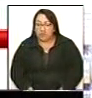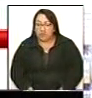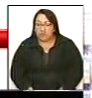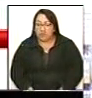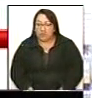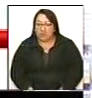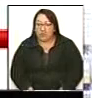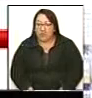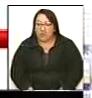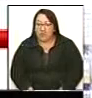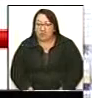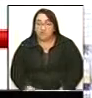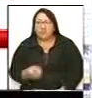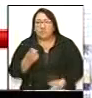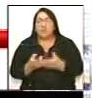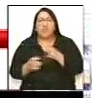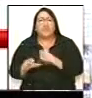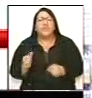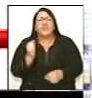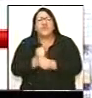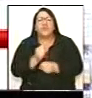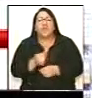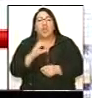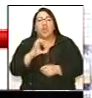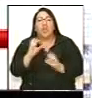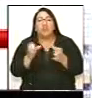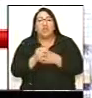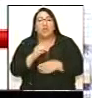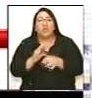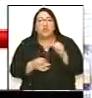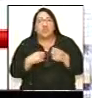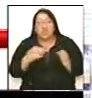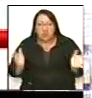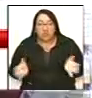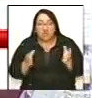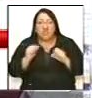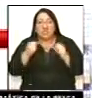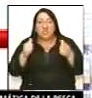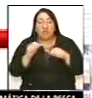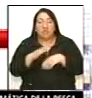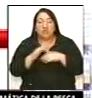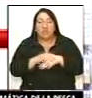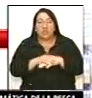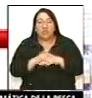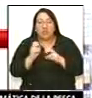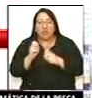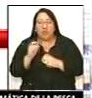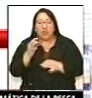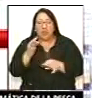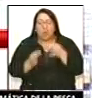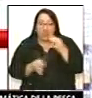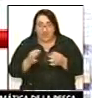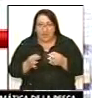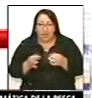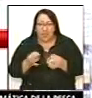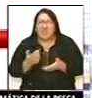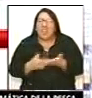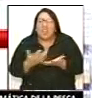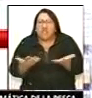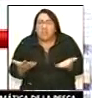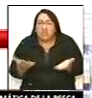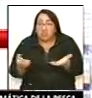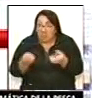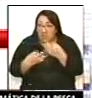Consejo para la Reforma de la Justicia? Impulsar la reforma del sistema. ¿Eso qué cosa es? Si alguien